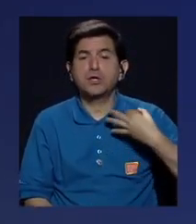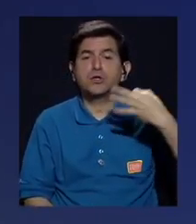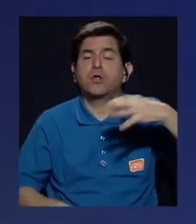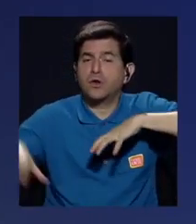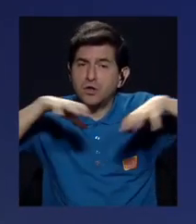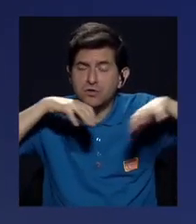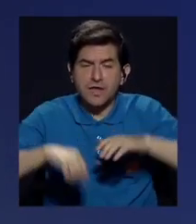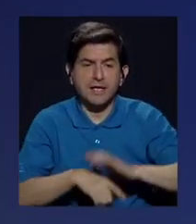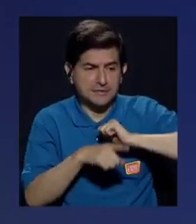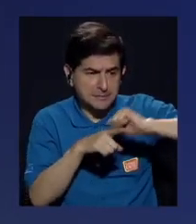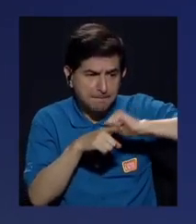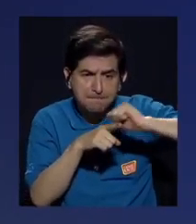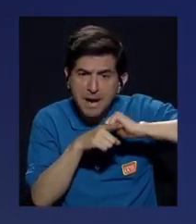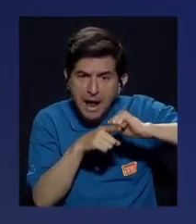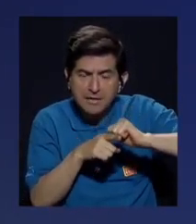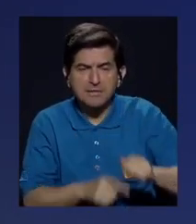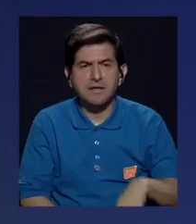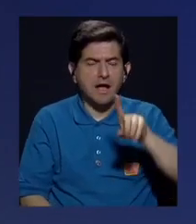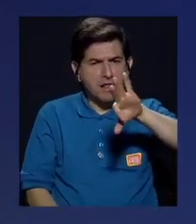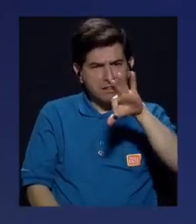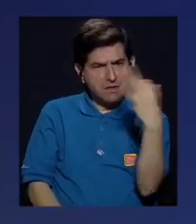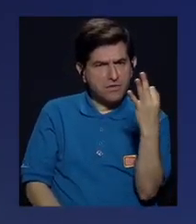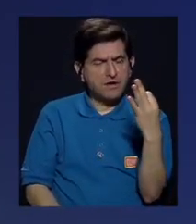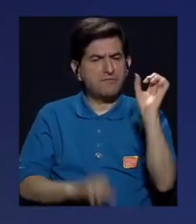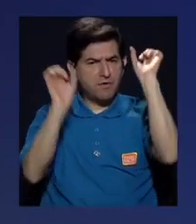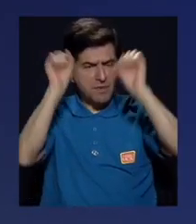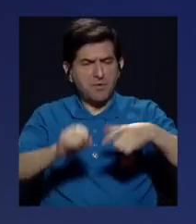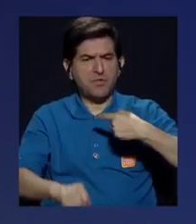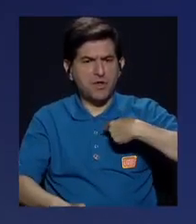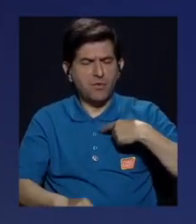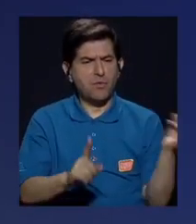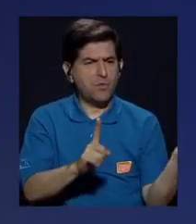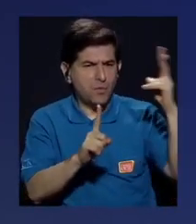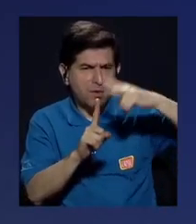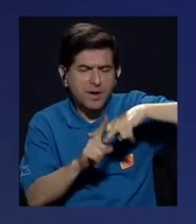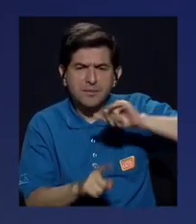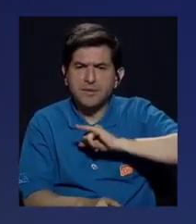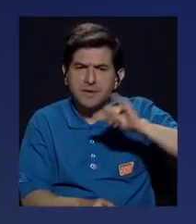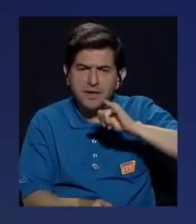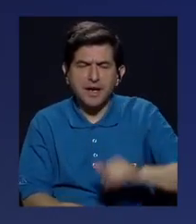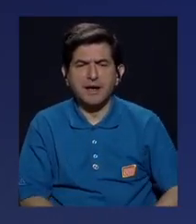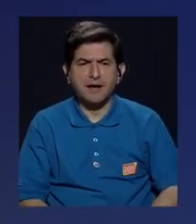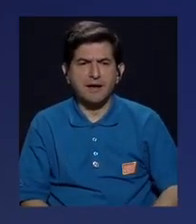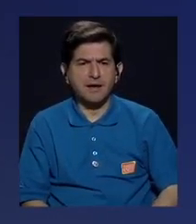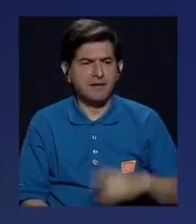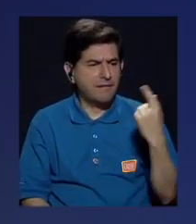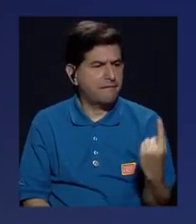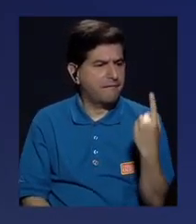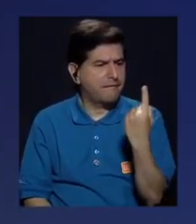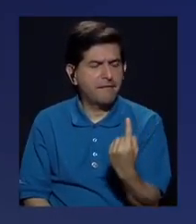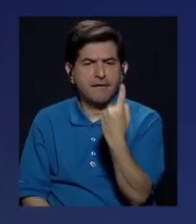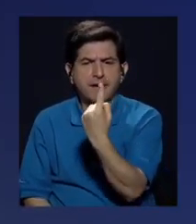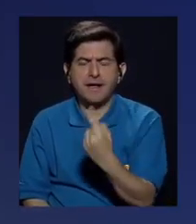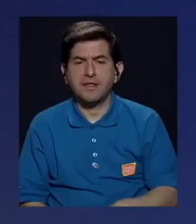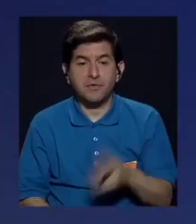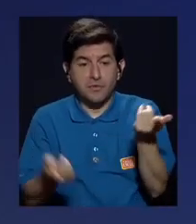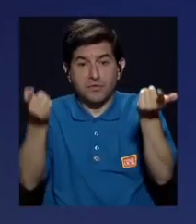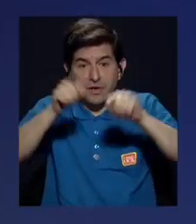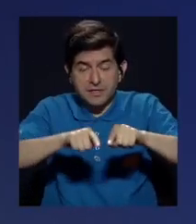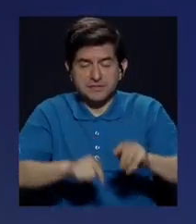cotidiana la práctica es la que de algún modo hace que uno pueda ejecutar también cada una de las, en este